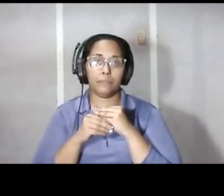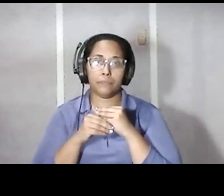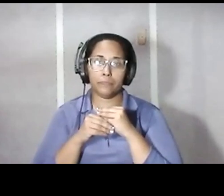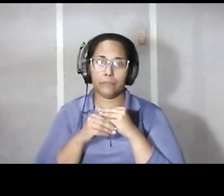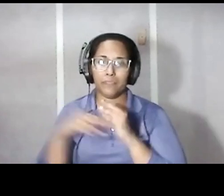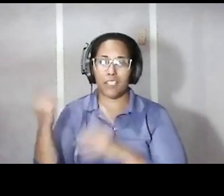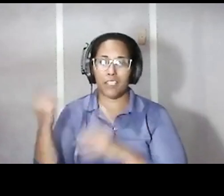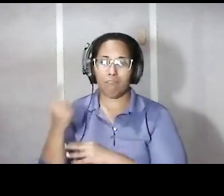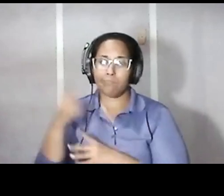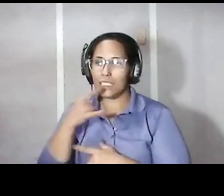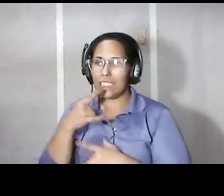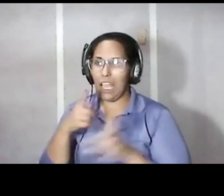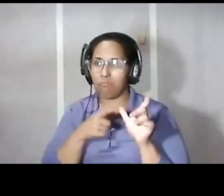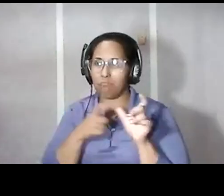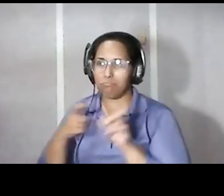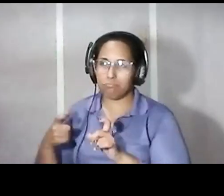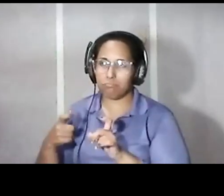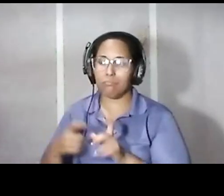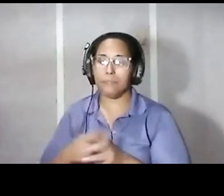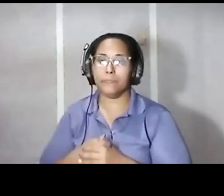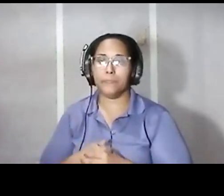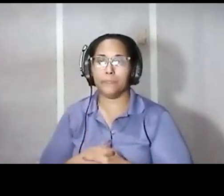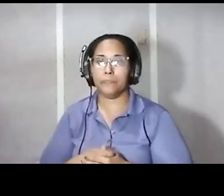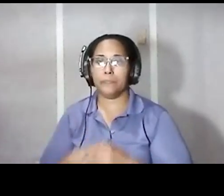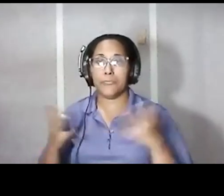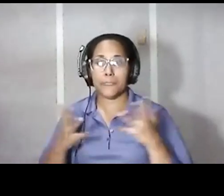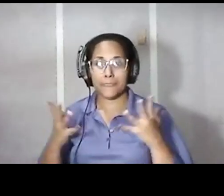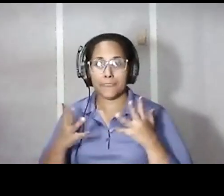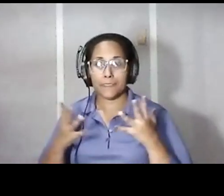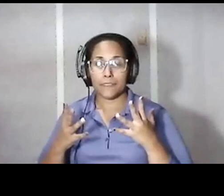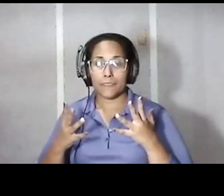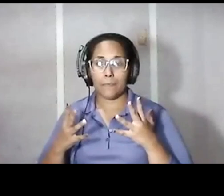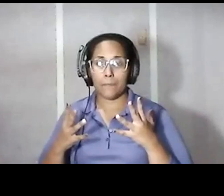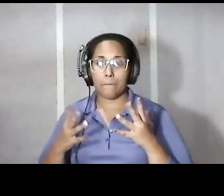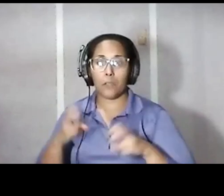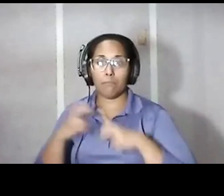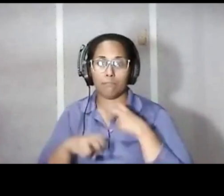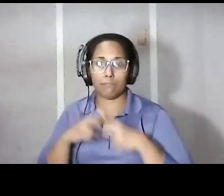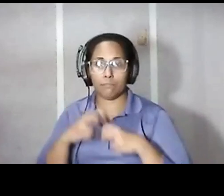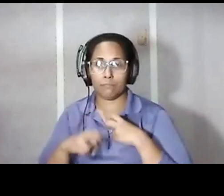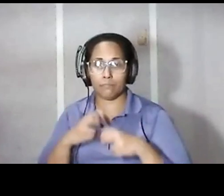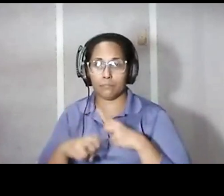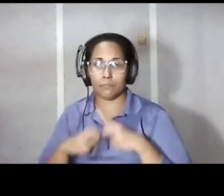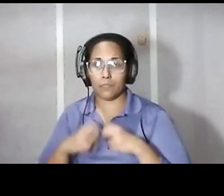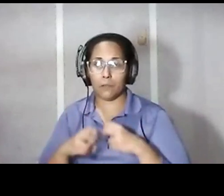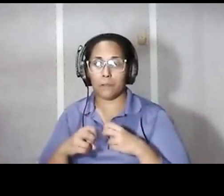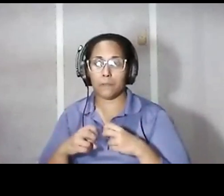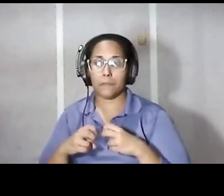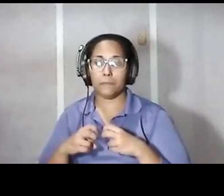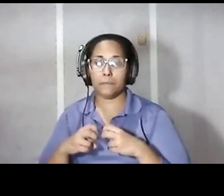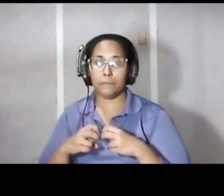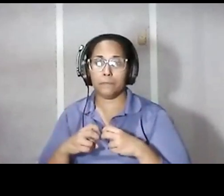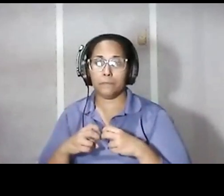algo que mencioné rápidamente, y es que uno de los, ¿verdad?, de los problemas en términos